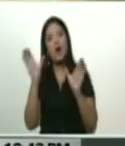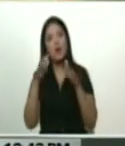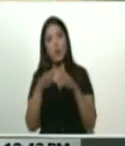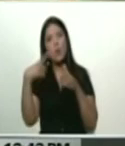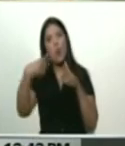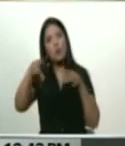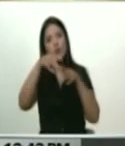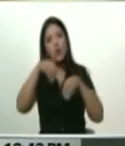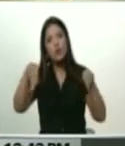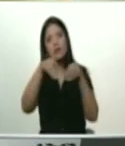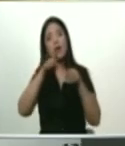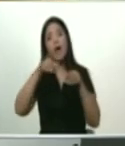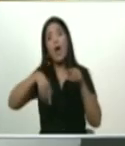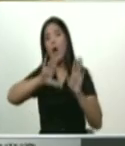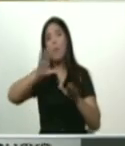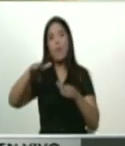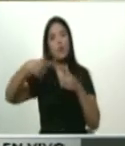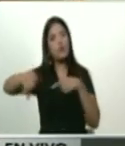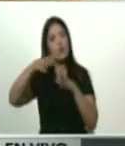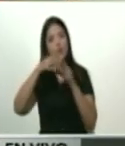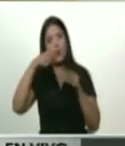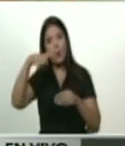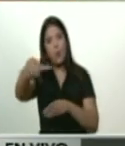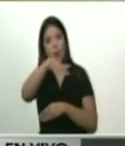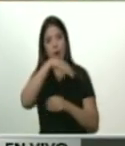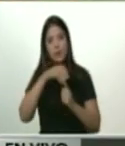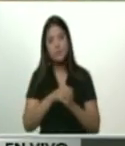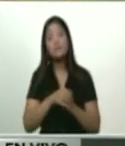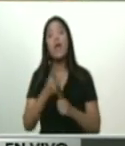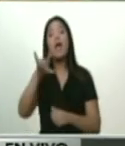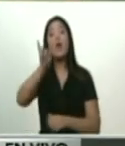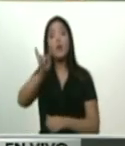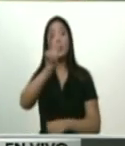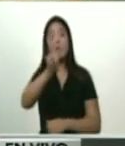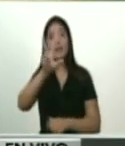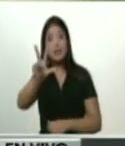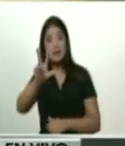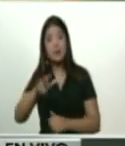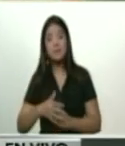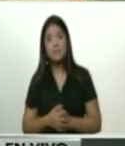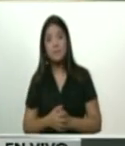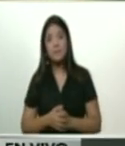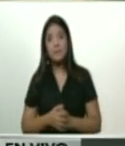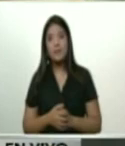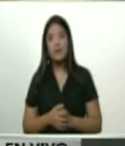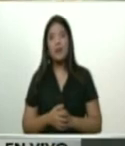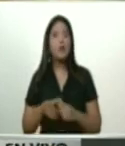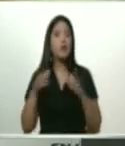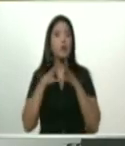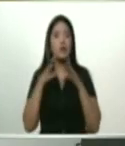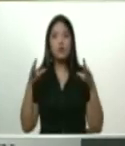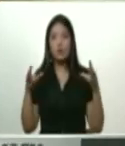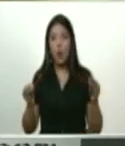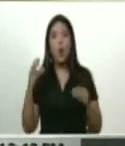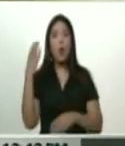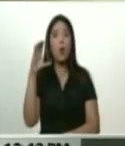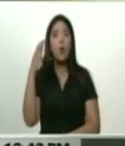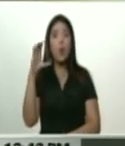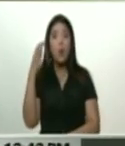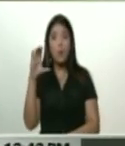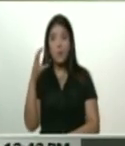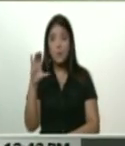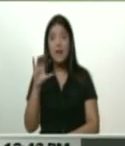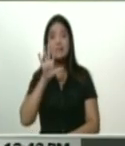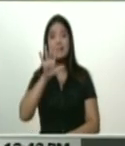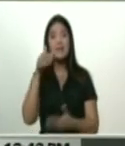Viva, que recibió el apoyo del pueblo. El día lunes 23, la comunidad, nuestras hermanas y hermanos colombianos, los más